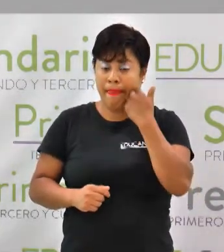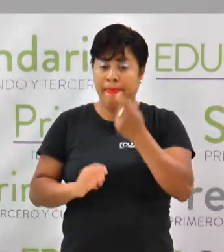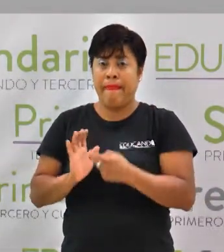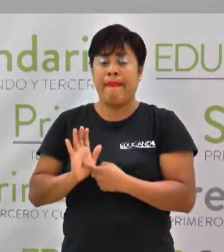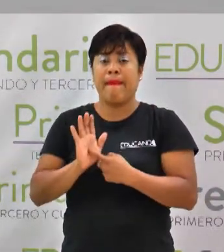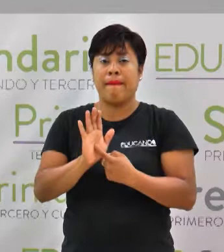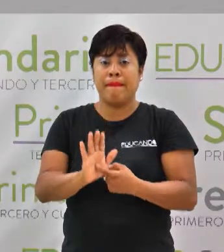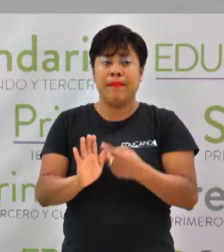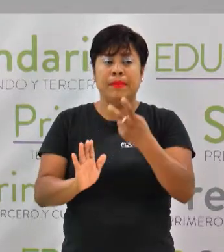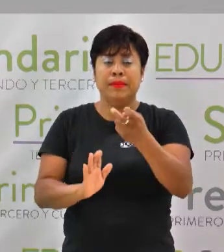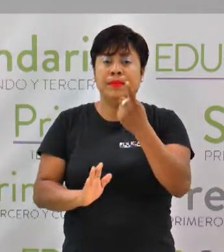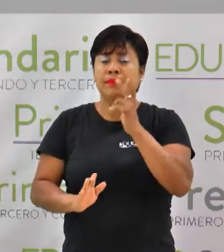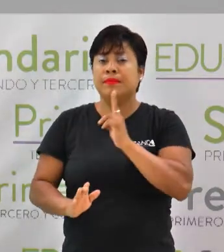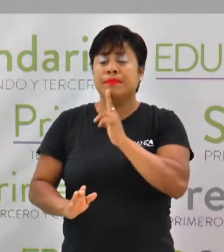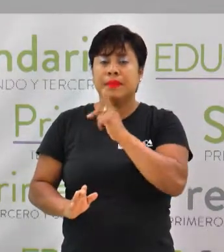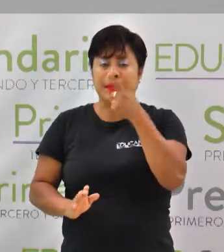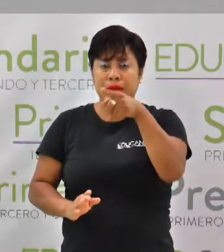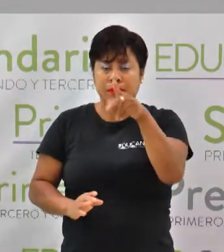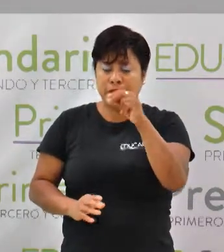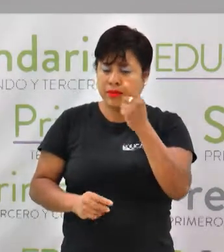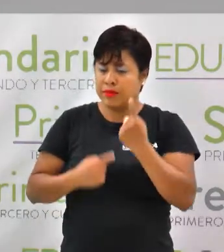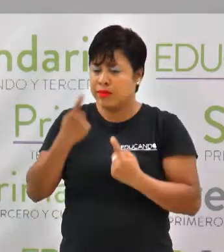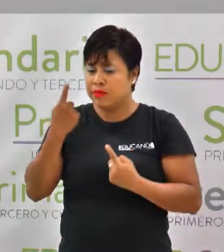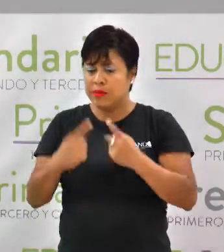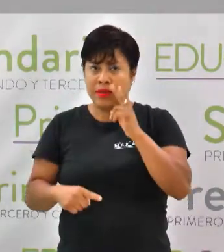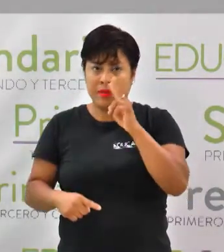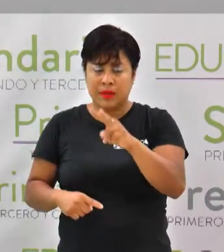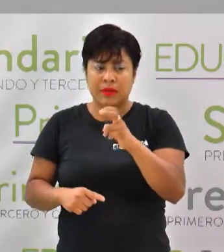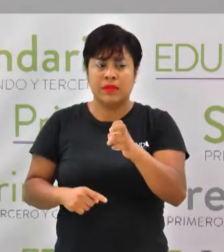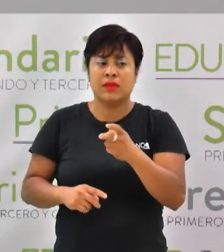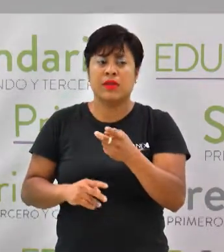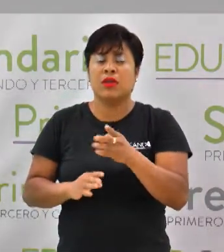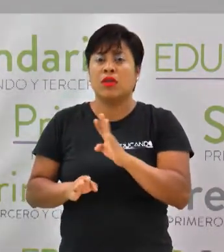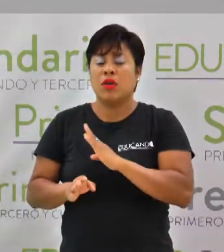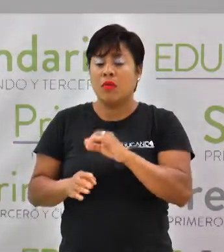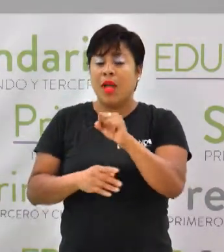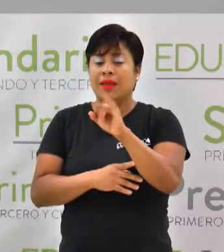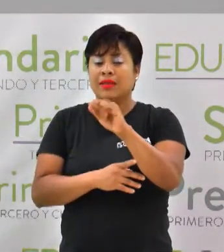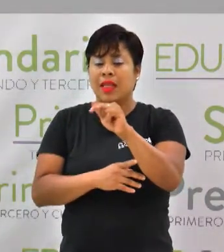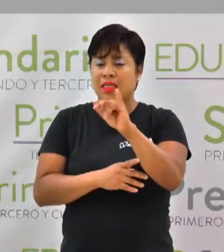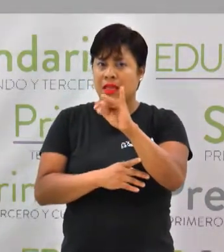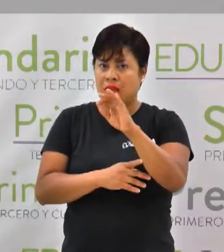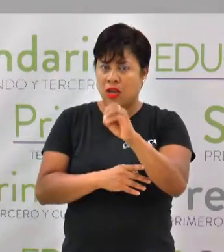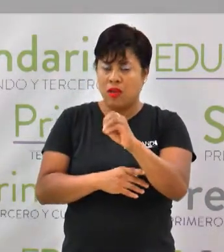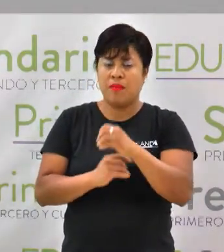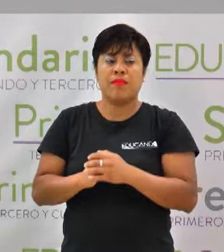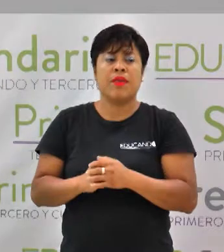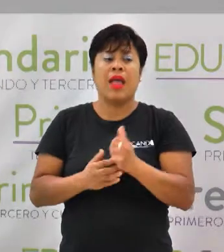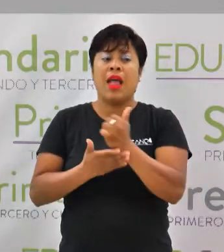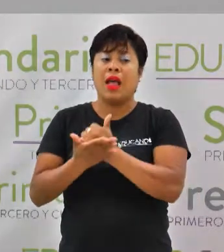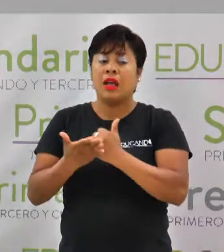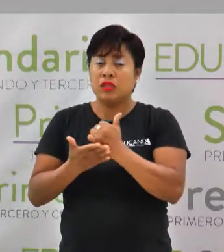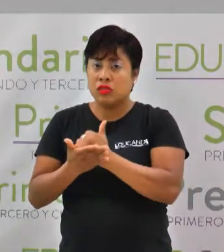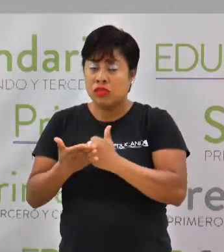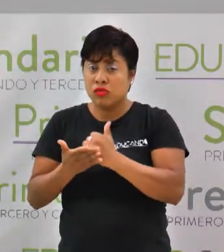Bueno, voy a mostrarte antes de iniciar para que no te quedes con la duda. De verde está el continente asiático,